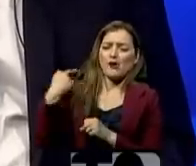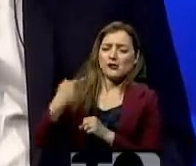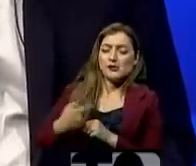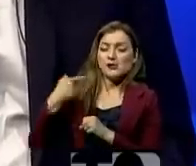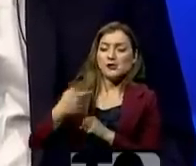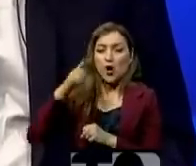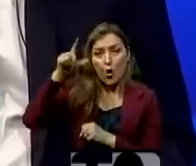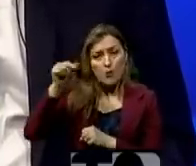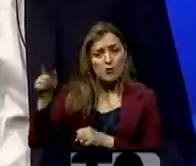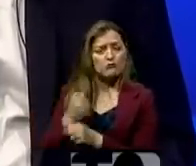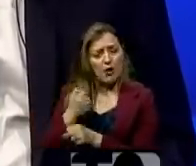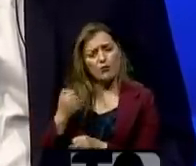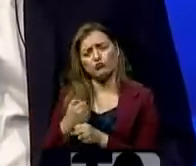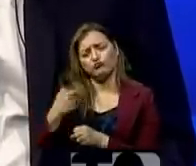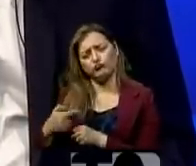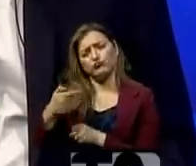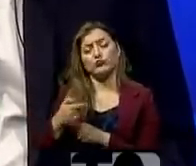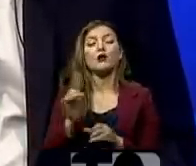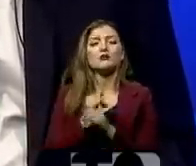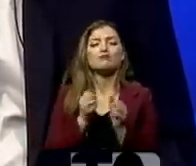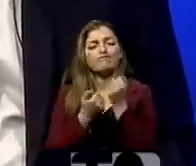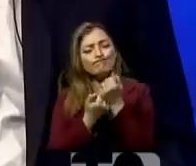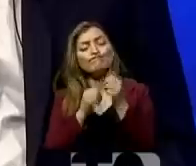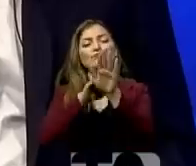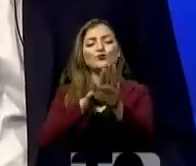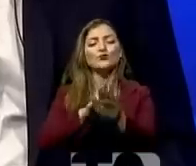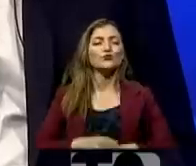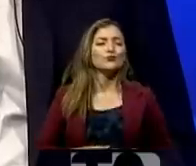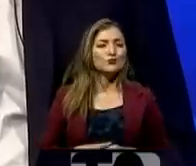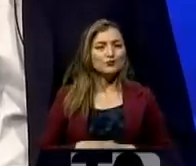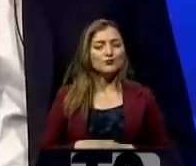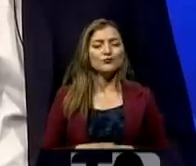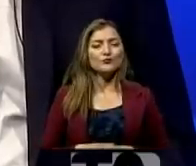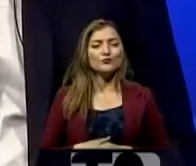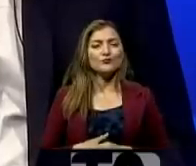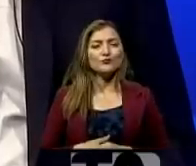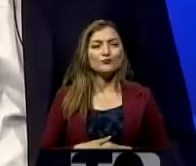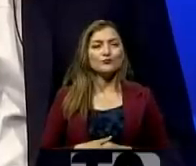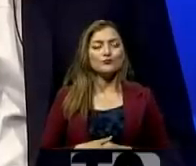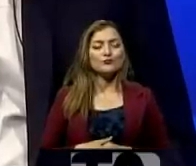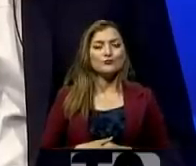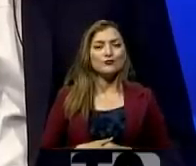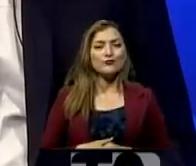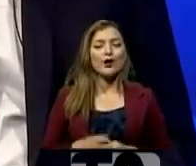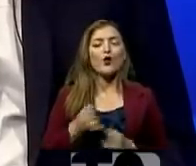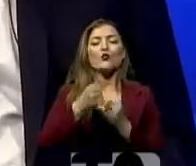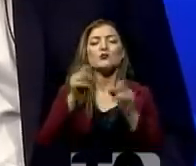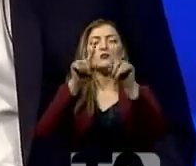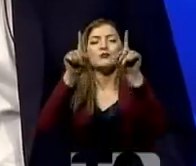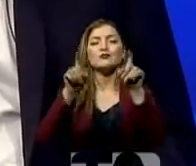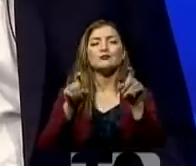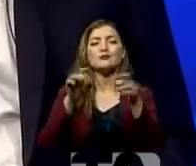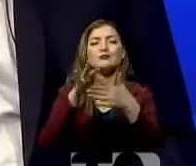el gobierno lo hace y esperamos que todas las instituciones se sumen a ello no quiero concluir esta entrevista sin dejar de preguntarle también por otros temas pendientes